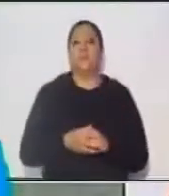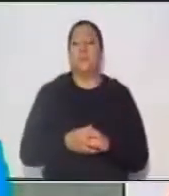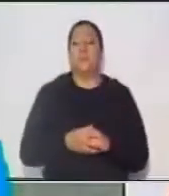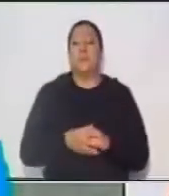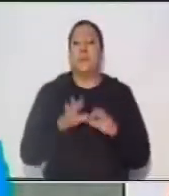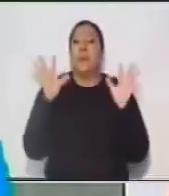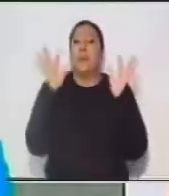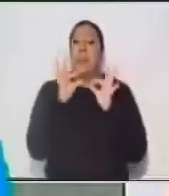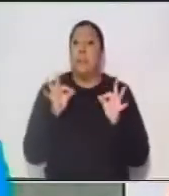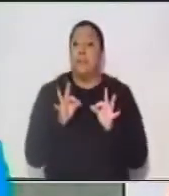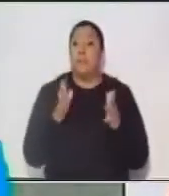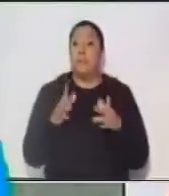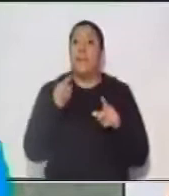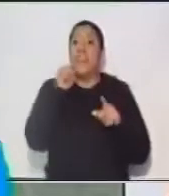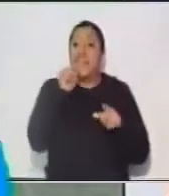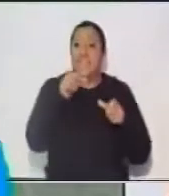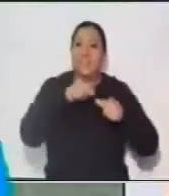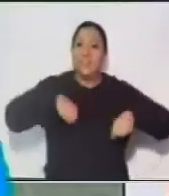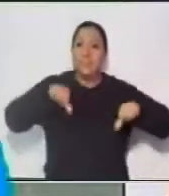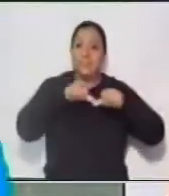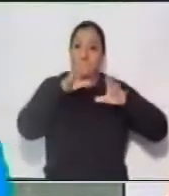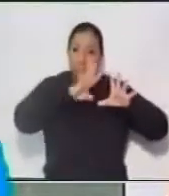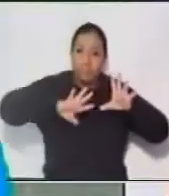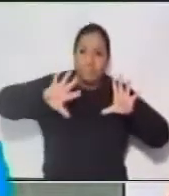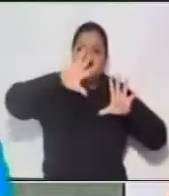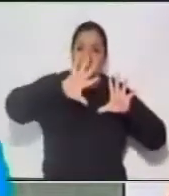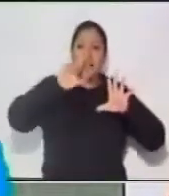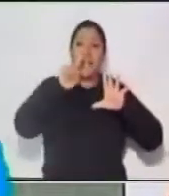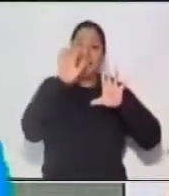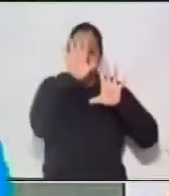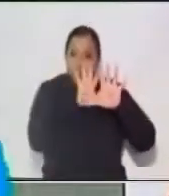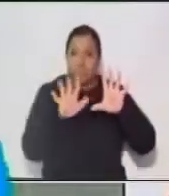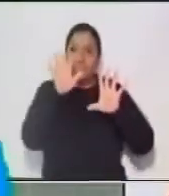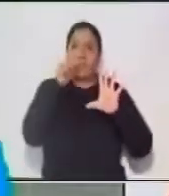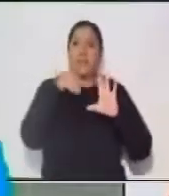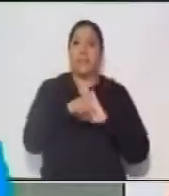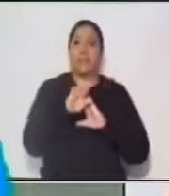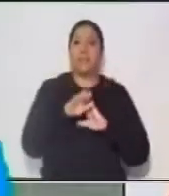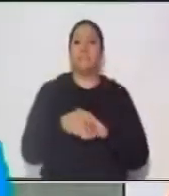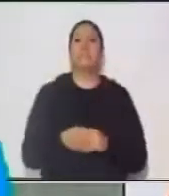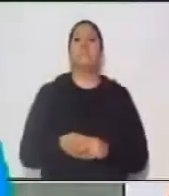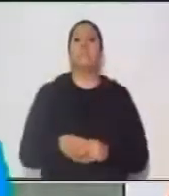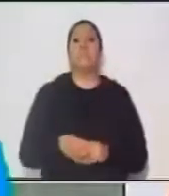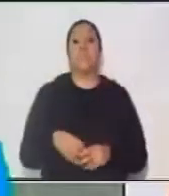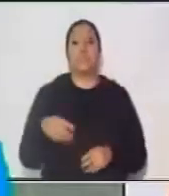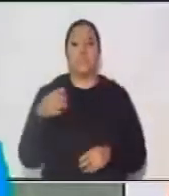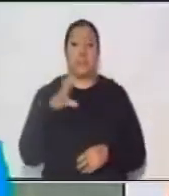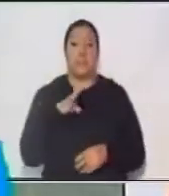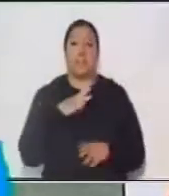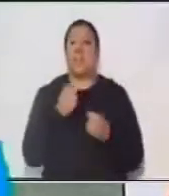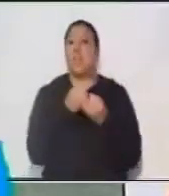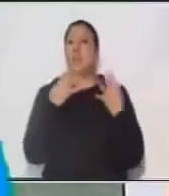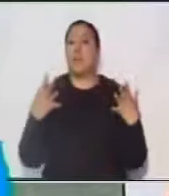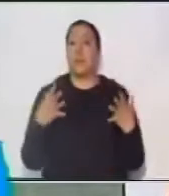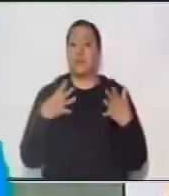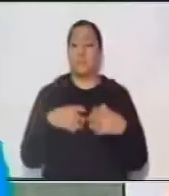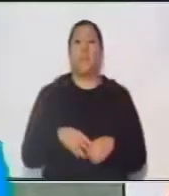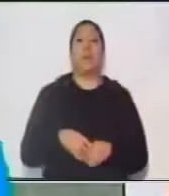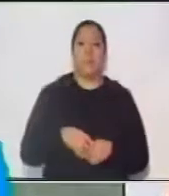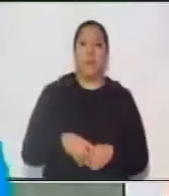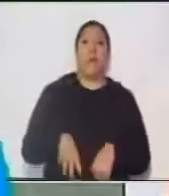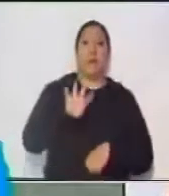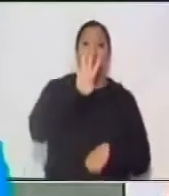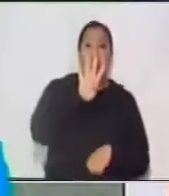figura, eso es el área. Entonces, si contamos, tenemos 4, 8, 12 y